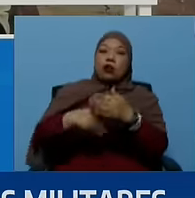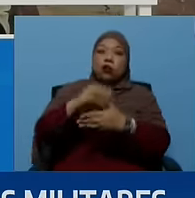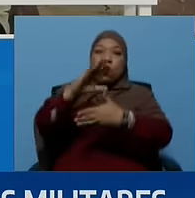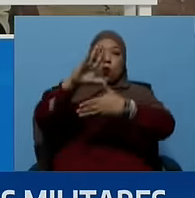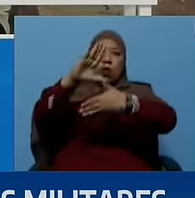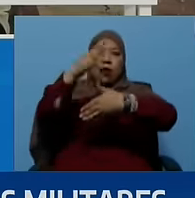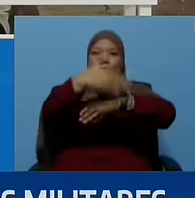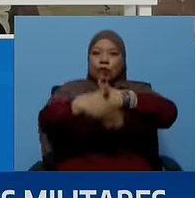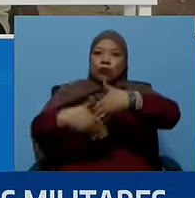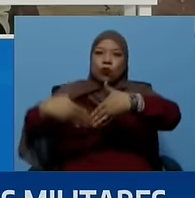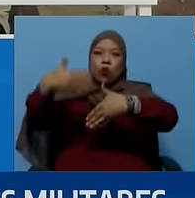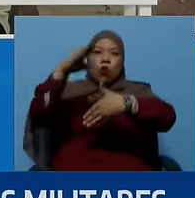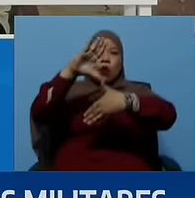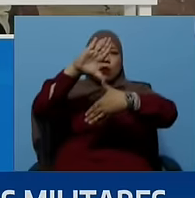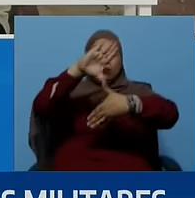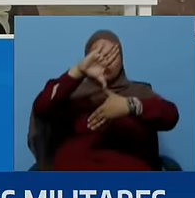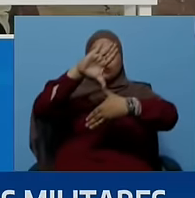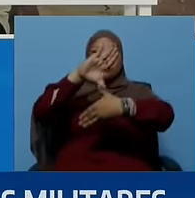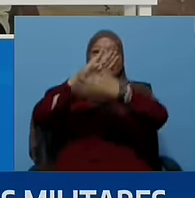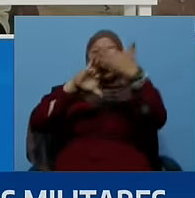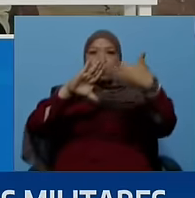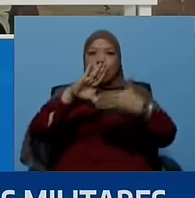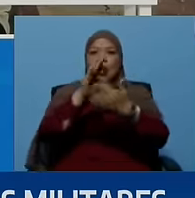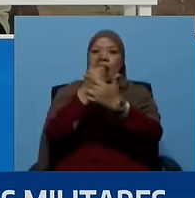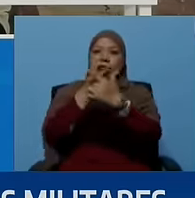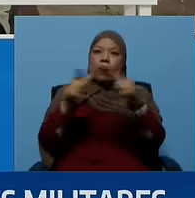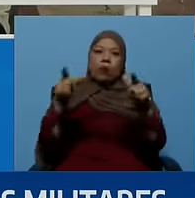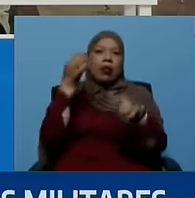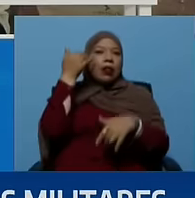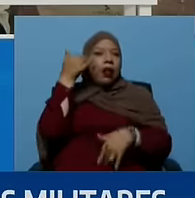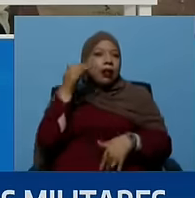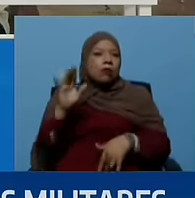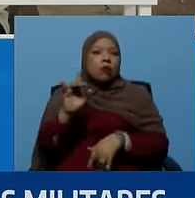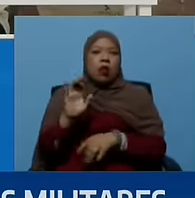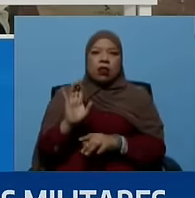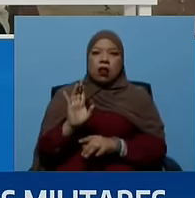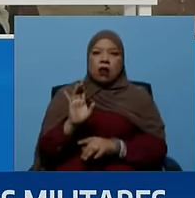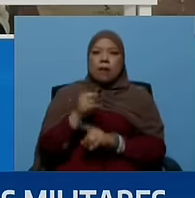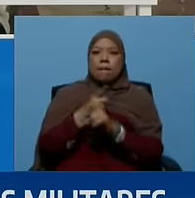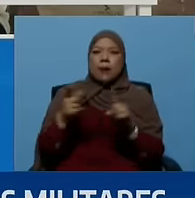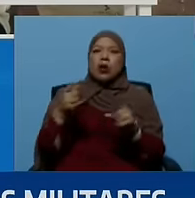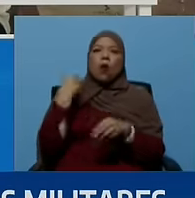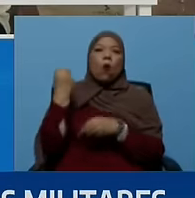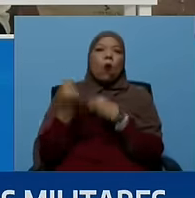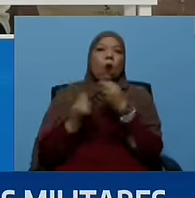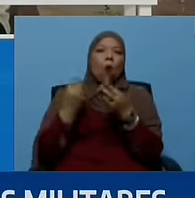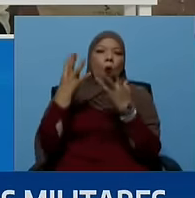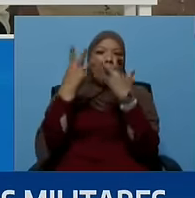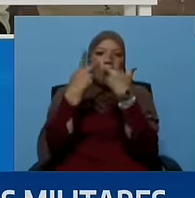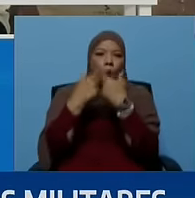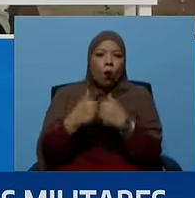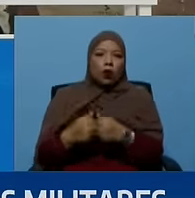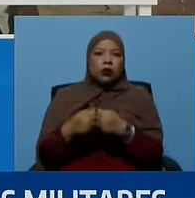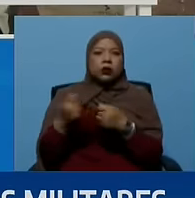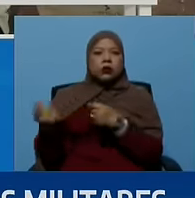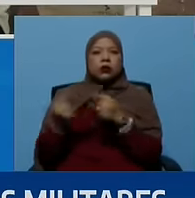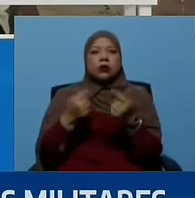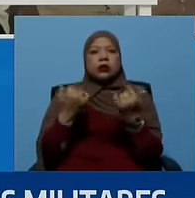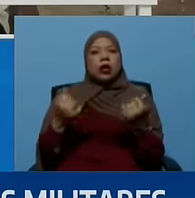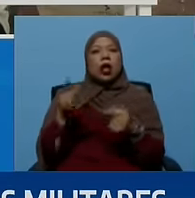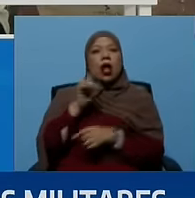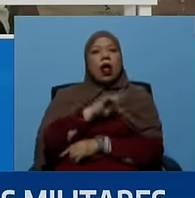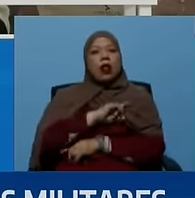de qué de una supuesta libertad Cuántas invasiones Cuántas